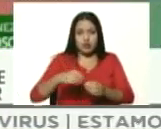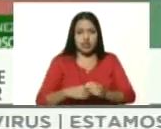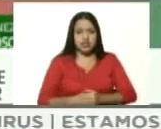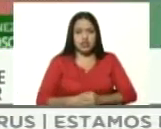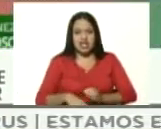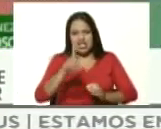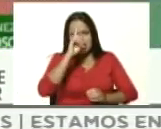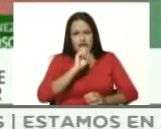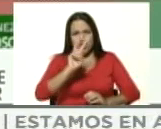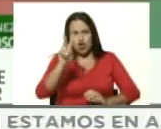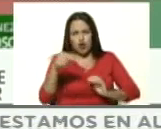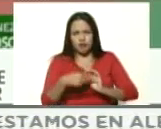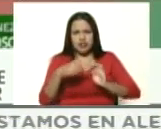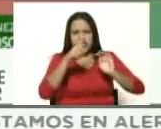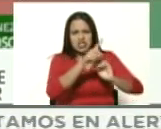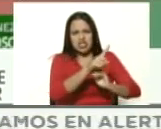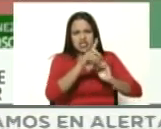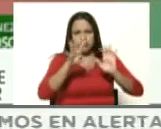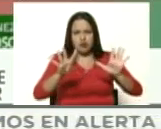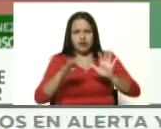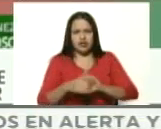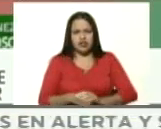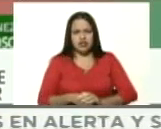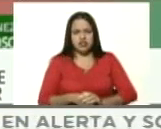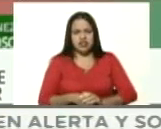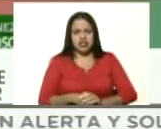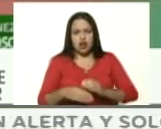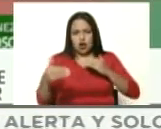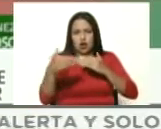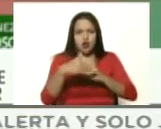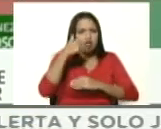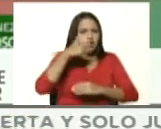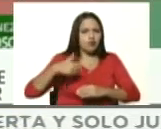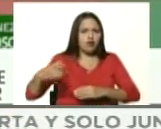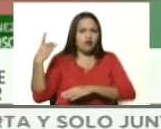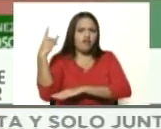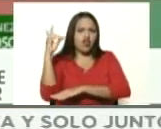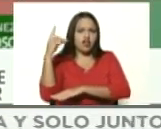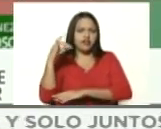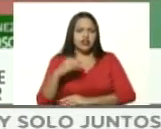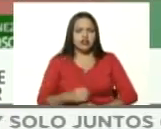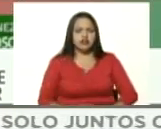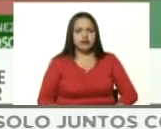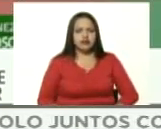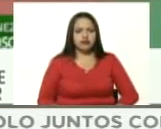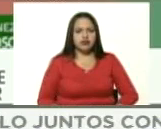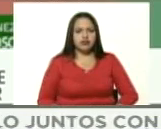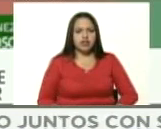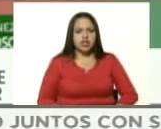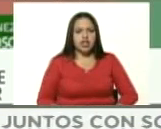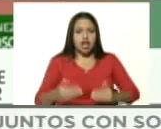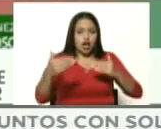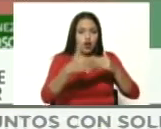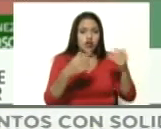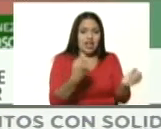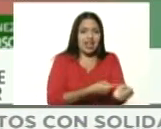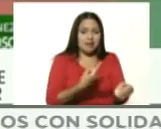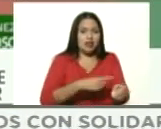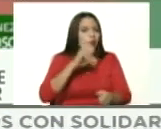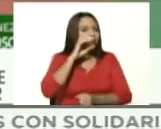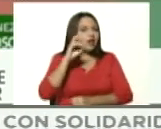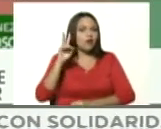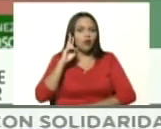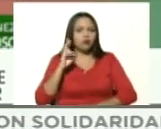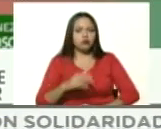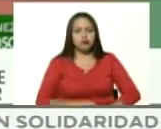del 2019 contra el pueblo de Bolivia y contra el hermano Evo Morales?